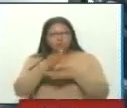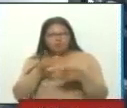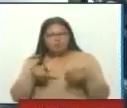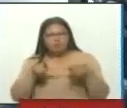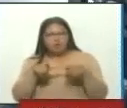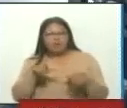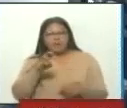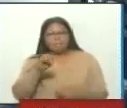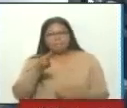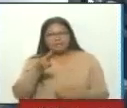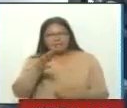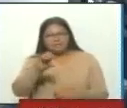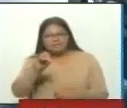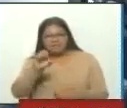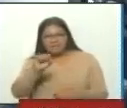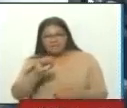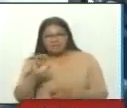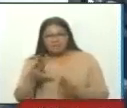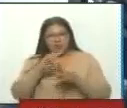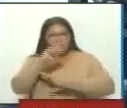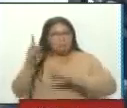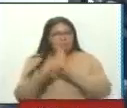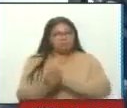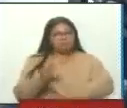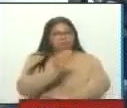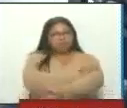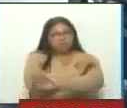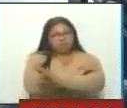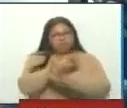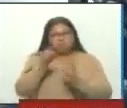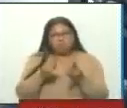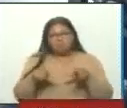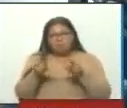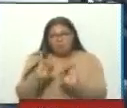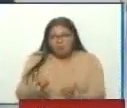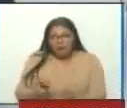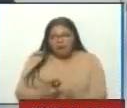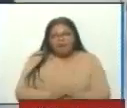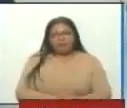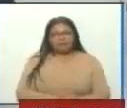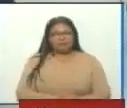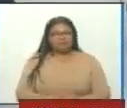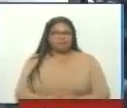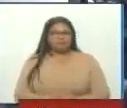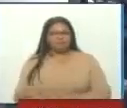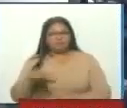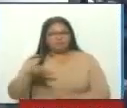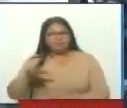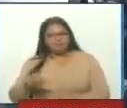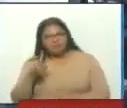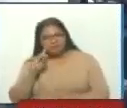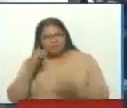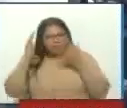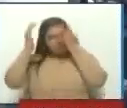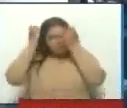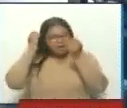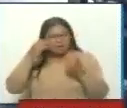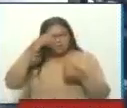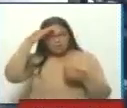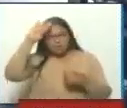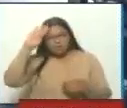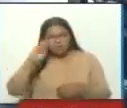zona completamente de oposición. Y en ese momento, exactamente cuando estaban tomando la embajada de Cuba, cuando